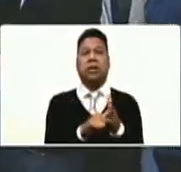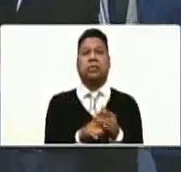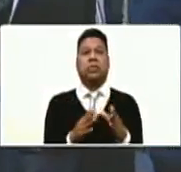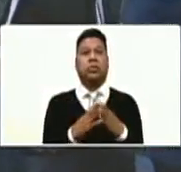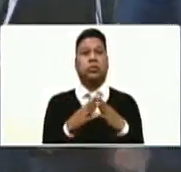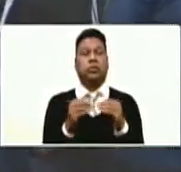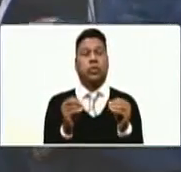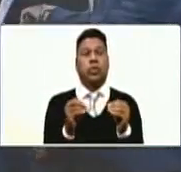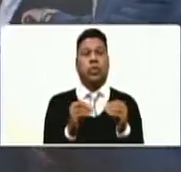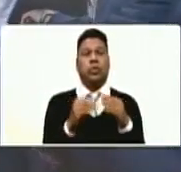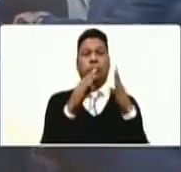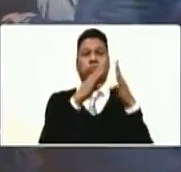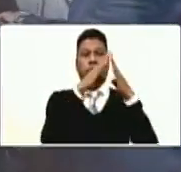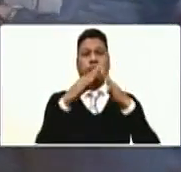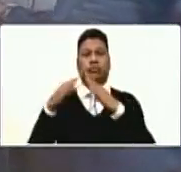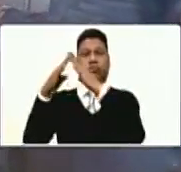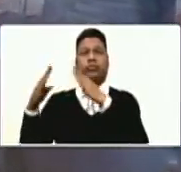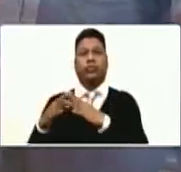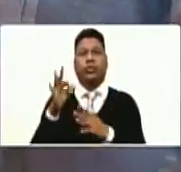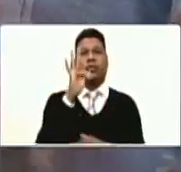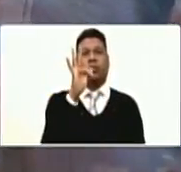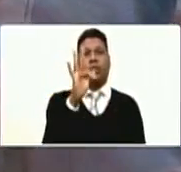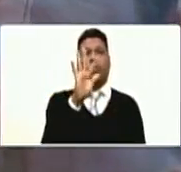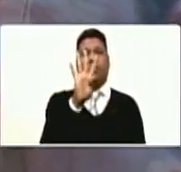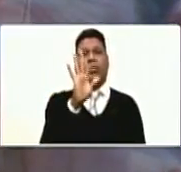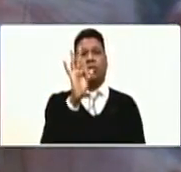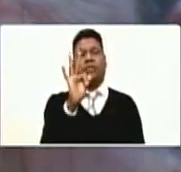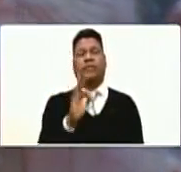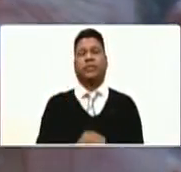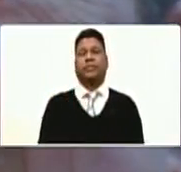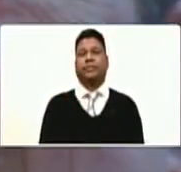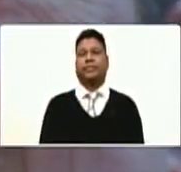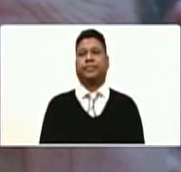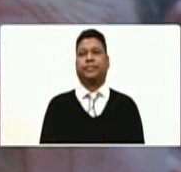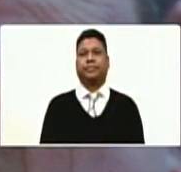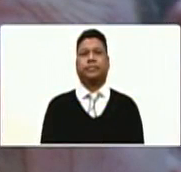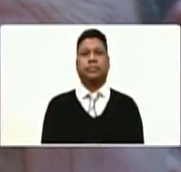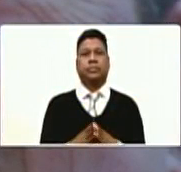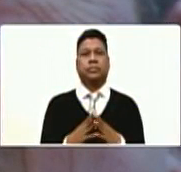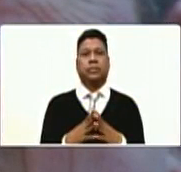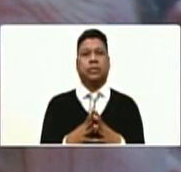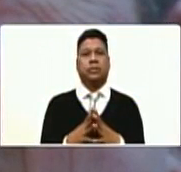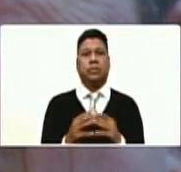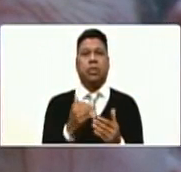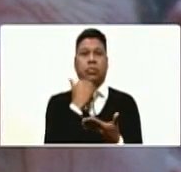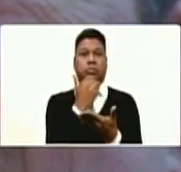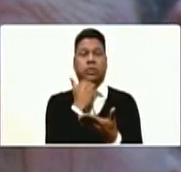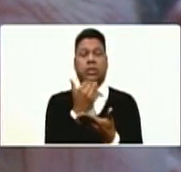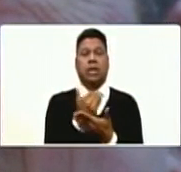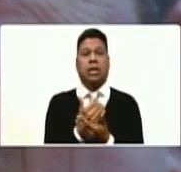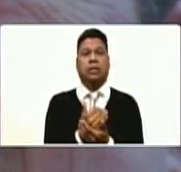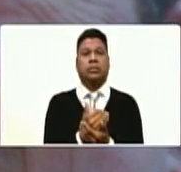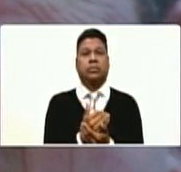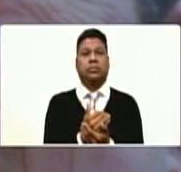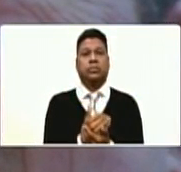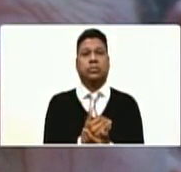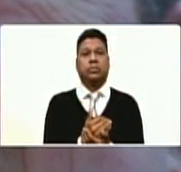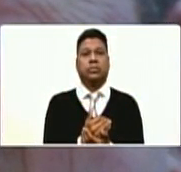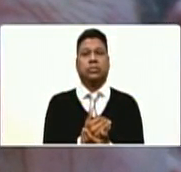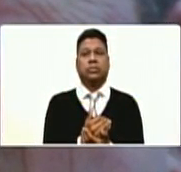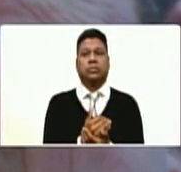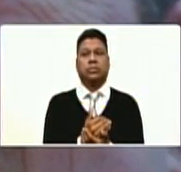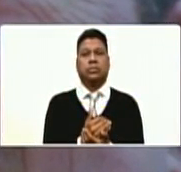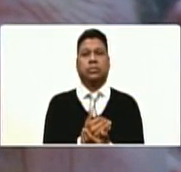los fuegos artificiales y las detonaciones de las plazas cercanas al cuartel de la montaña, específicamente de La